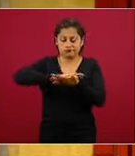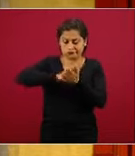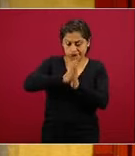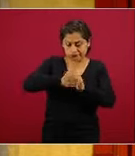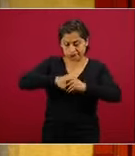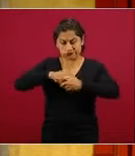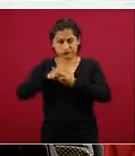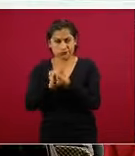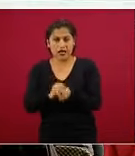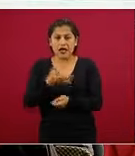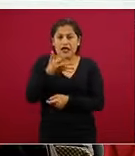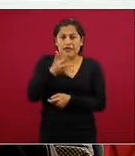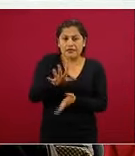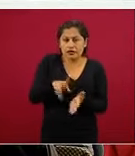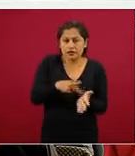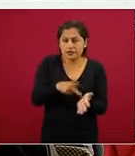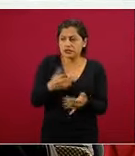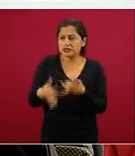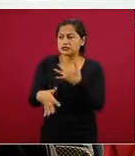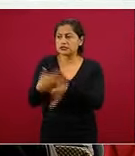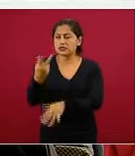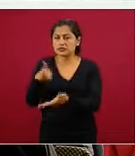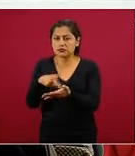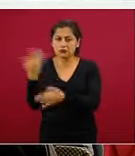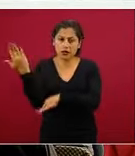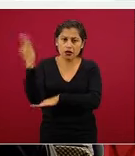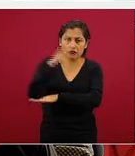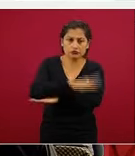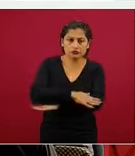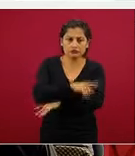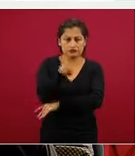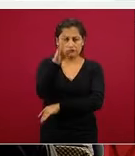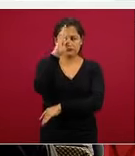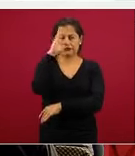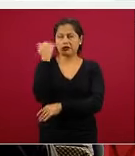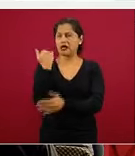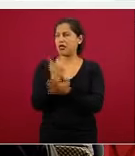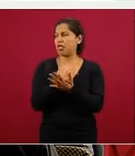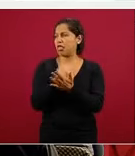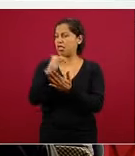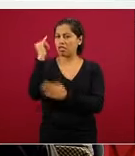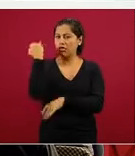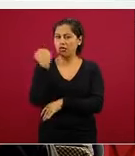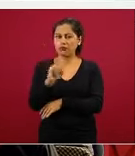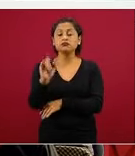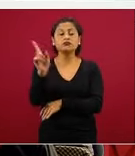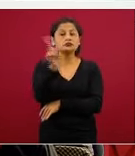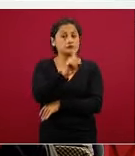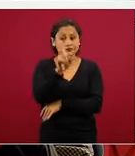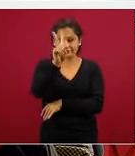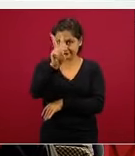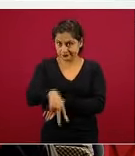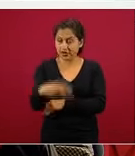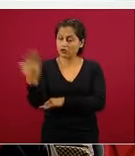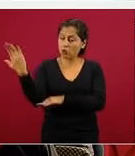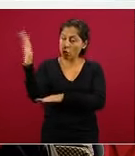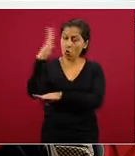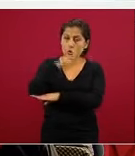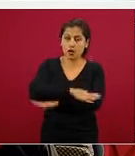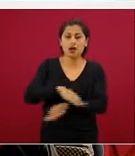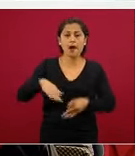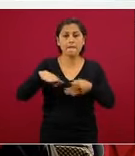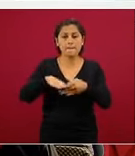15, 20 veces al día. ¿Parece exagerado? No lo es. Hay que hacerlo repetidamente a lo largo del día. ¿Con qué lavarnos las